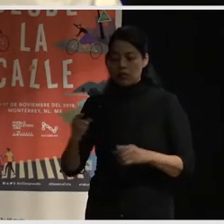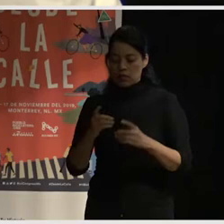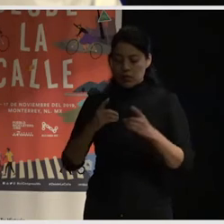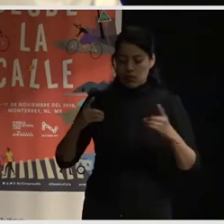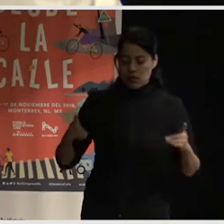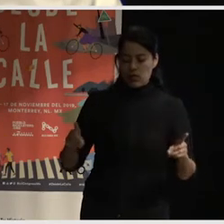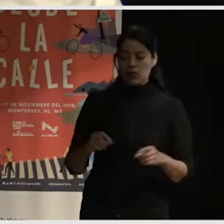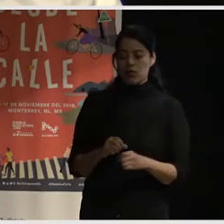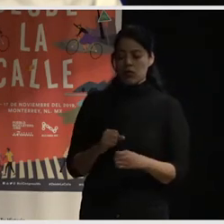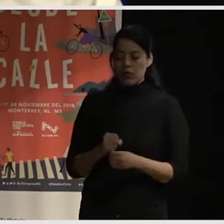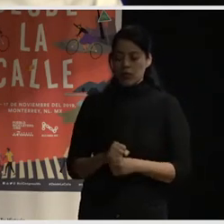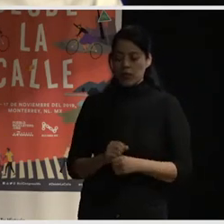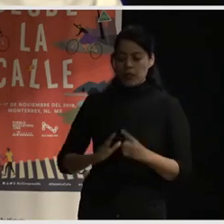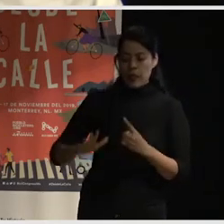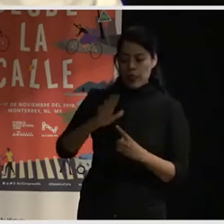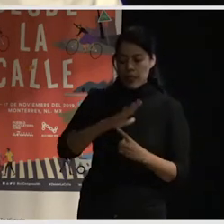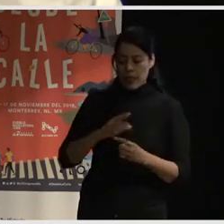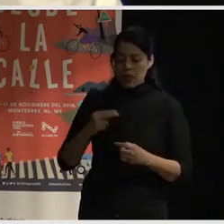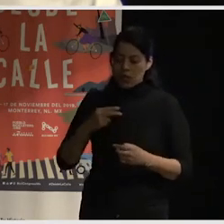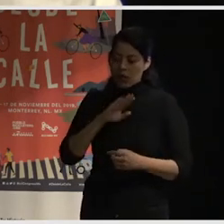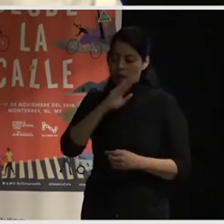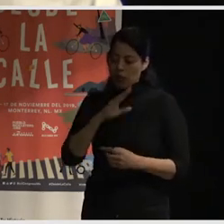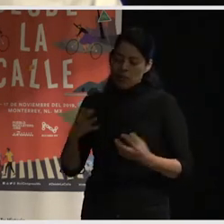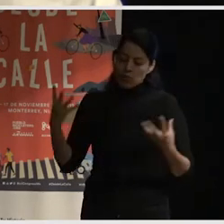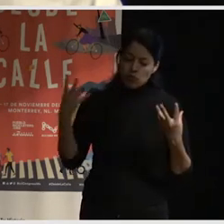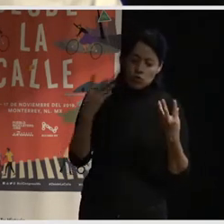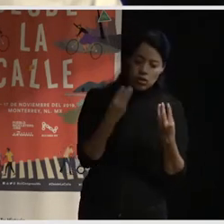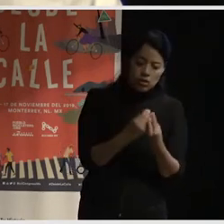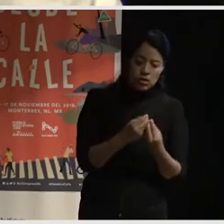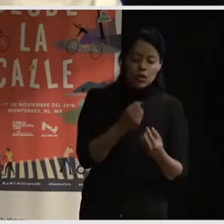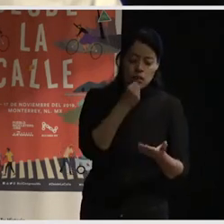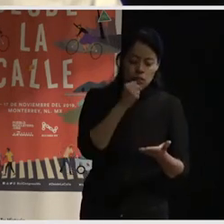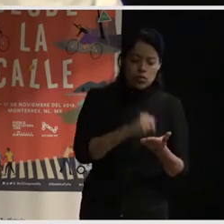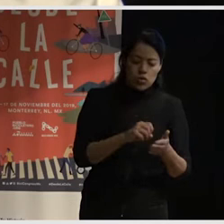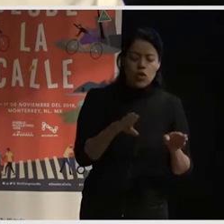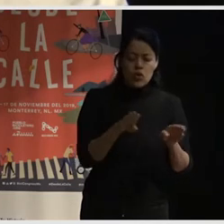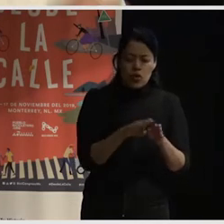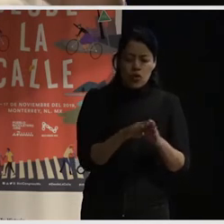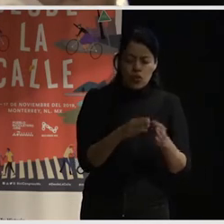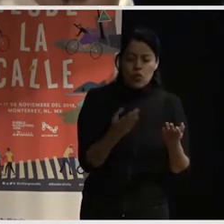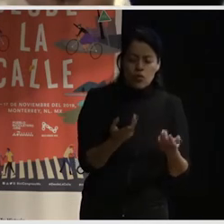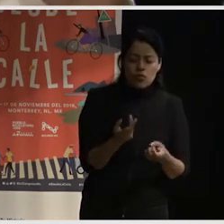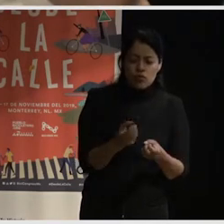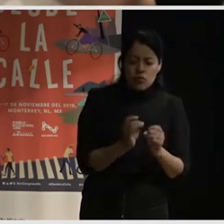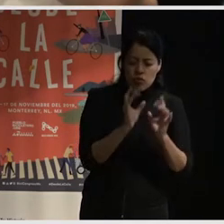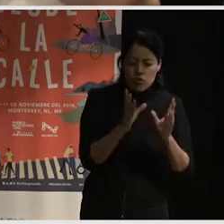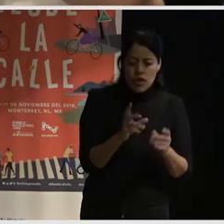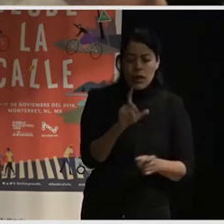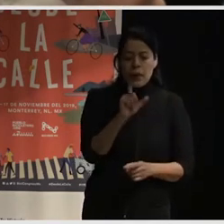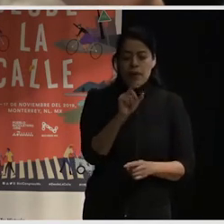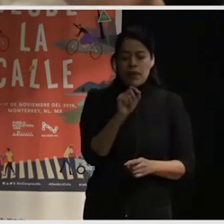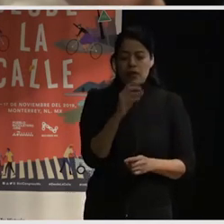algunas mamás del colectivo nos acercamos a la secretaria y le dijimos cómo es posible que se esté alertando 24